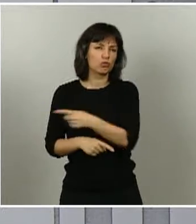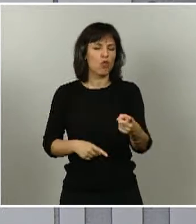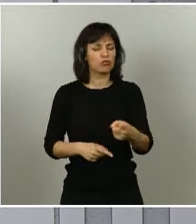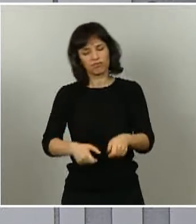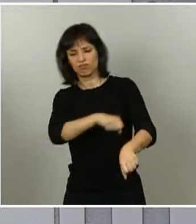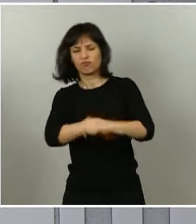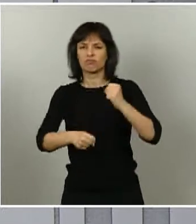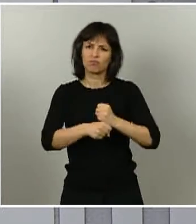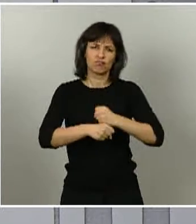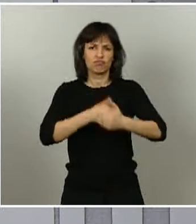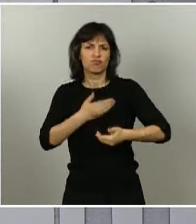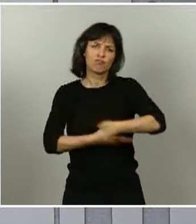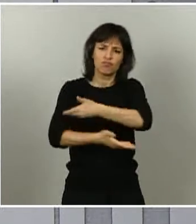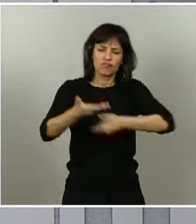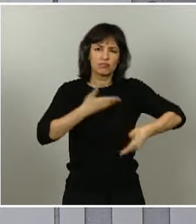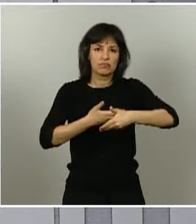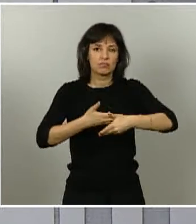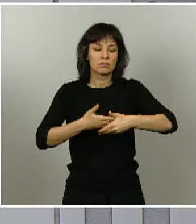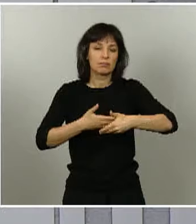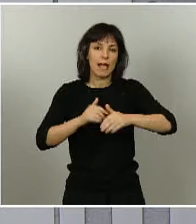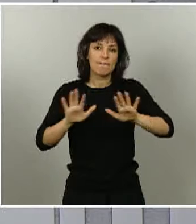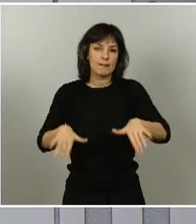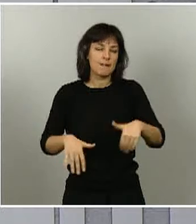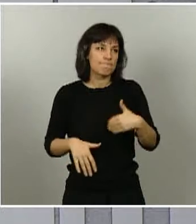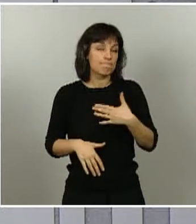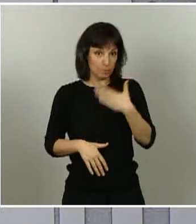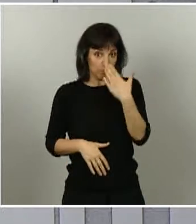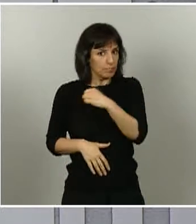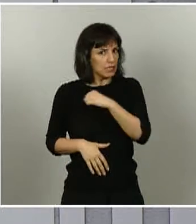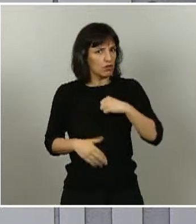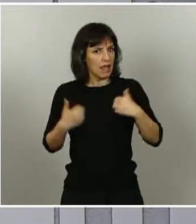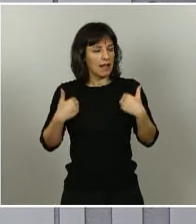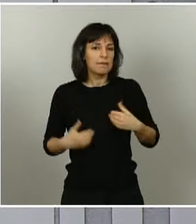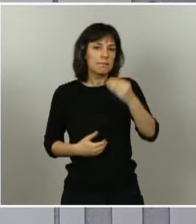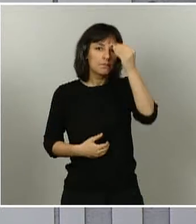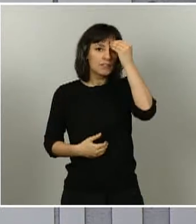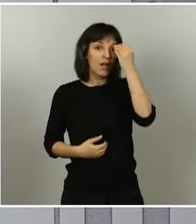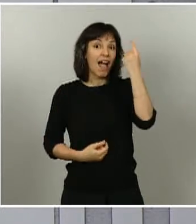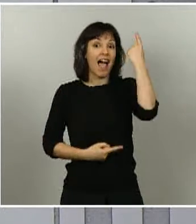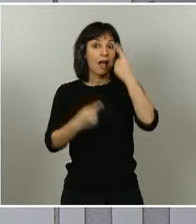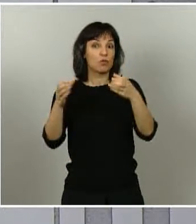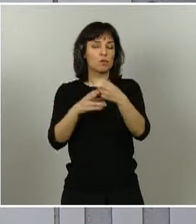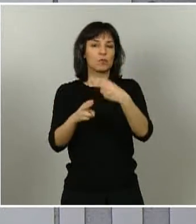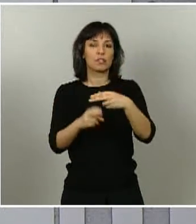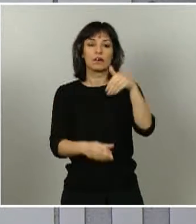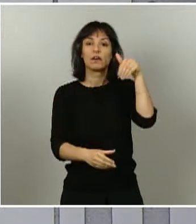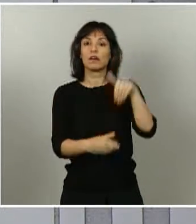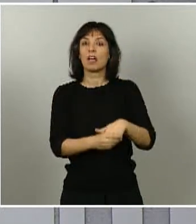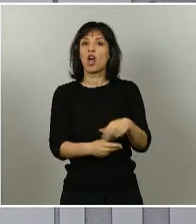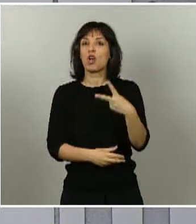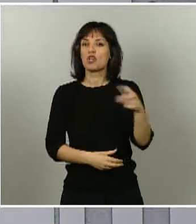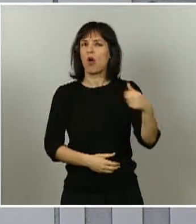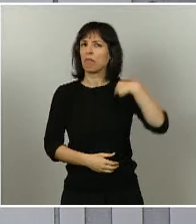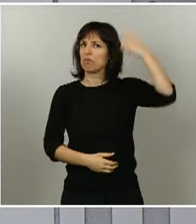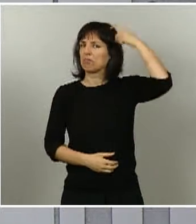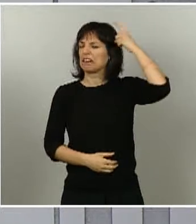y créame que le diga que yo personalmente considero que algunos han votado que no porque sabía que iba a salir que sí. Algunos